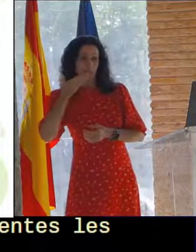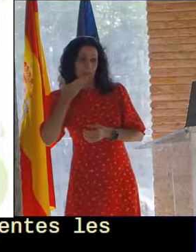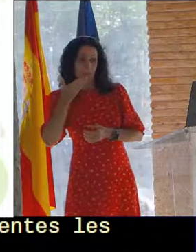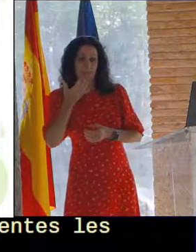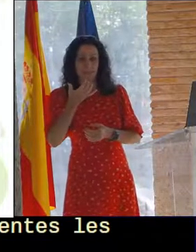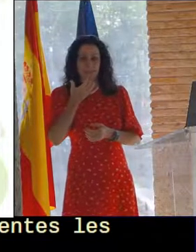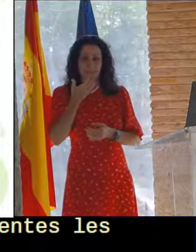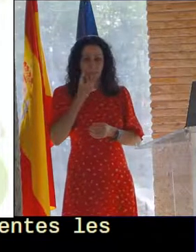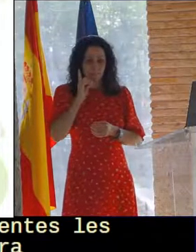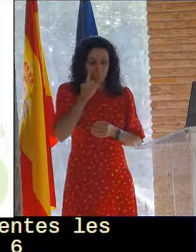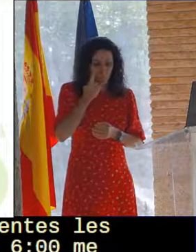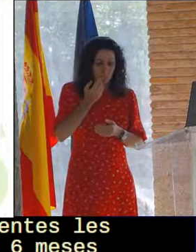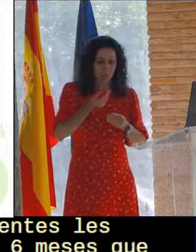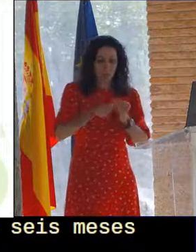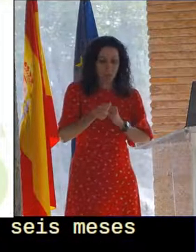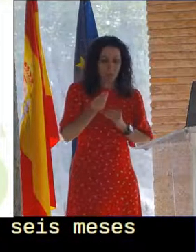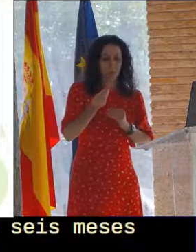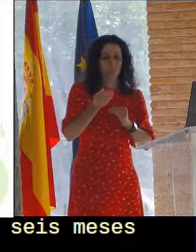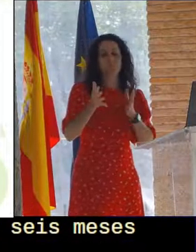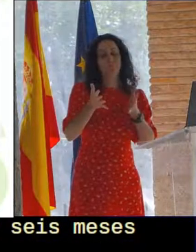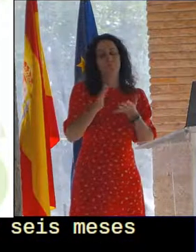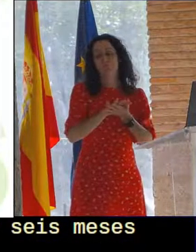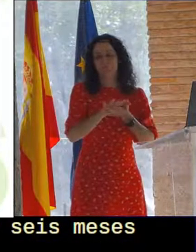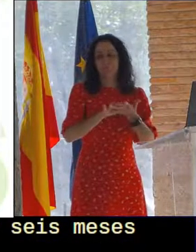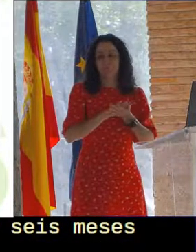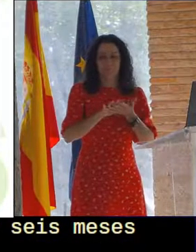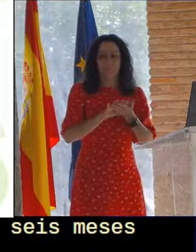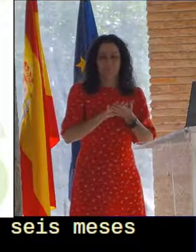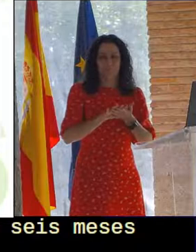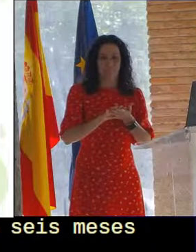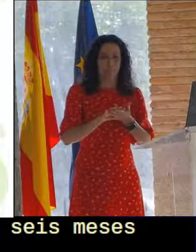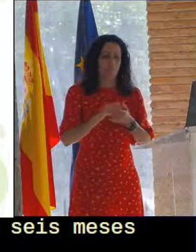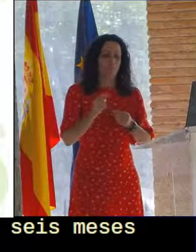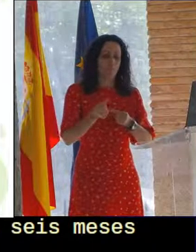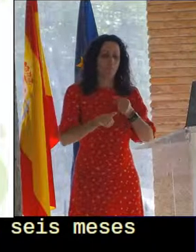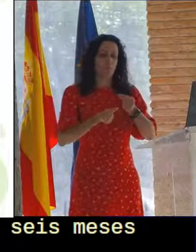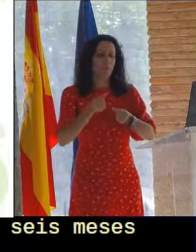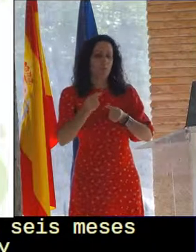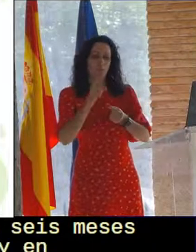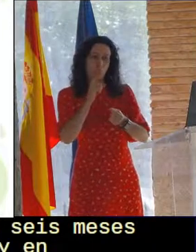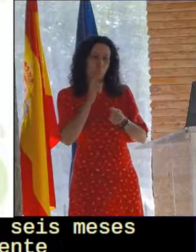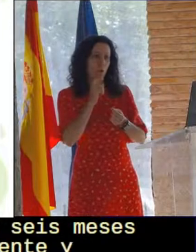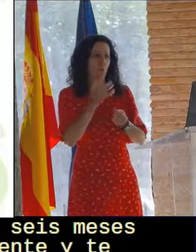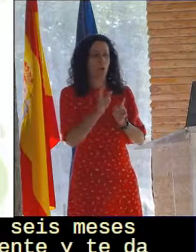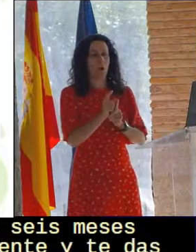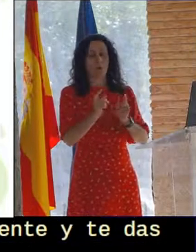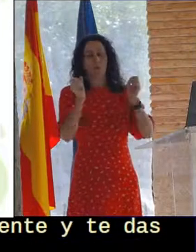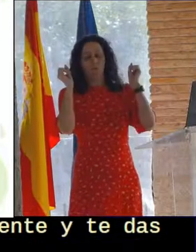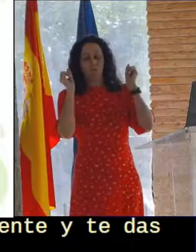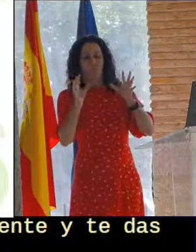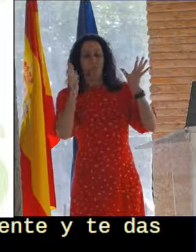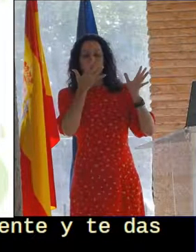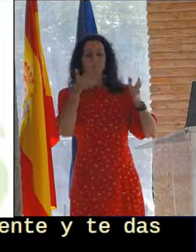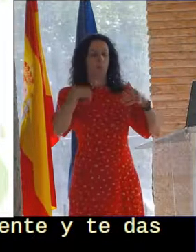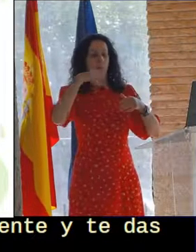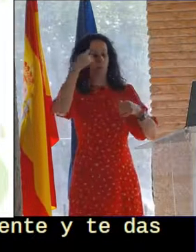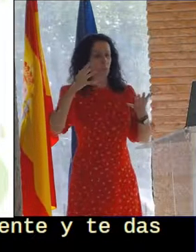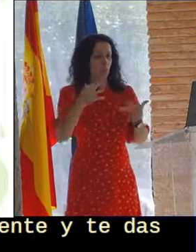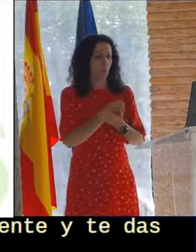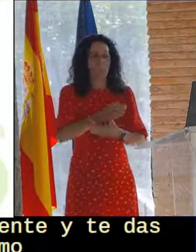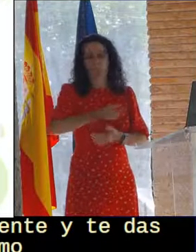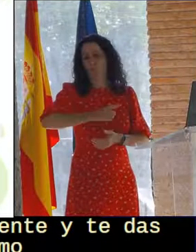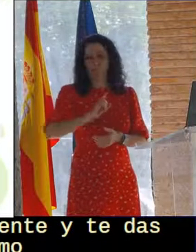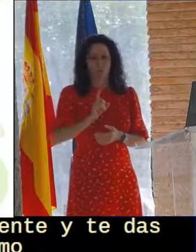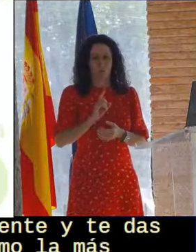signos a partir de los 6 meses como decía los niños aprenden que eh eres padre oyente y te das cuenta que tu hijo es sordo puedes hacer lo